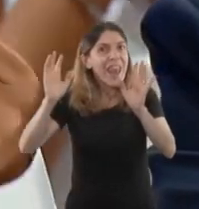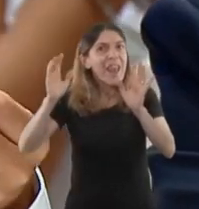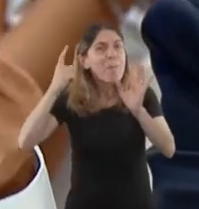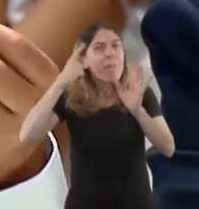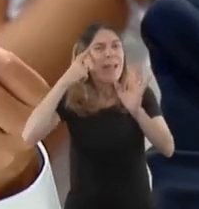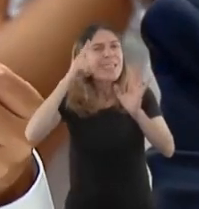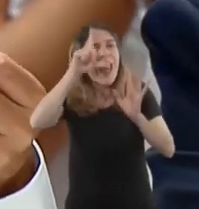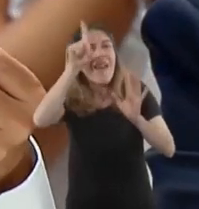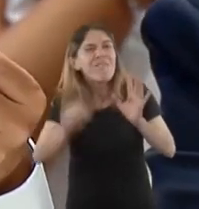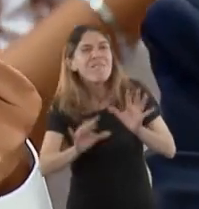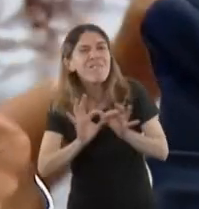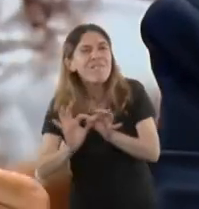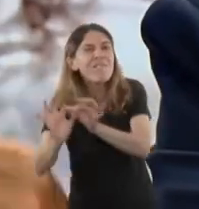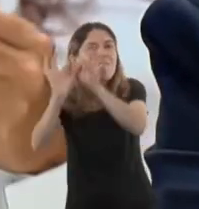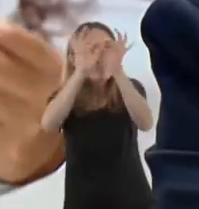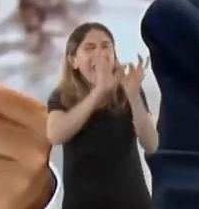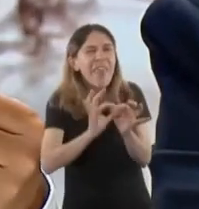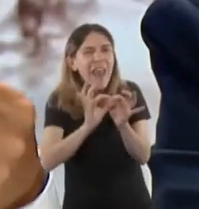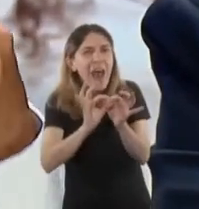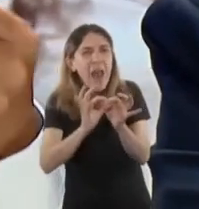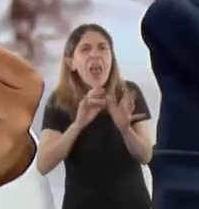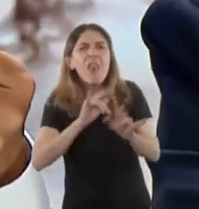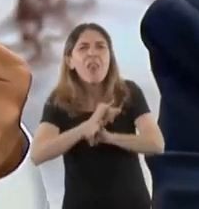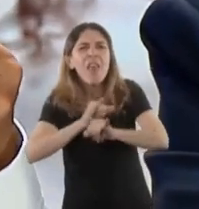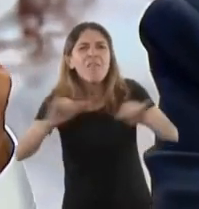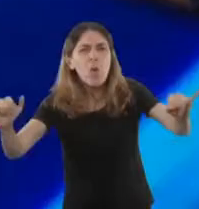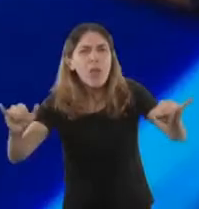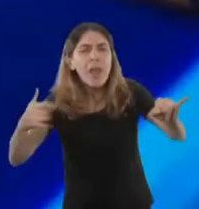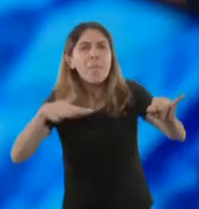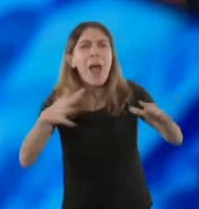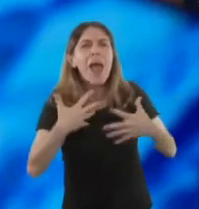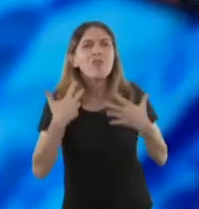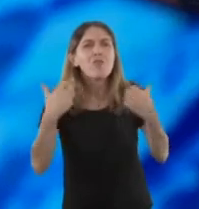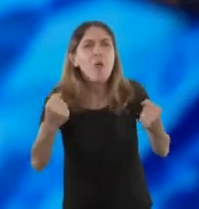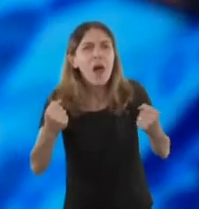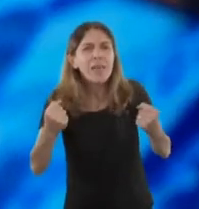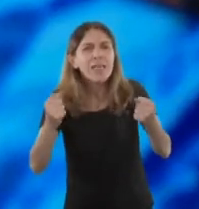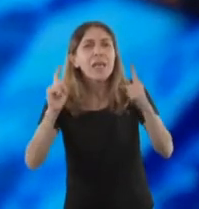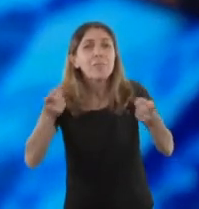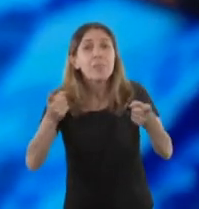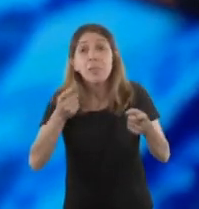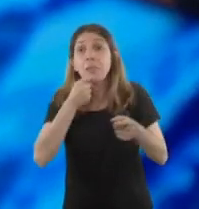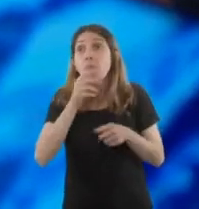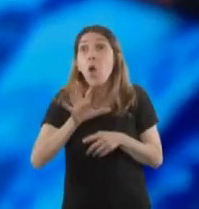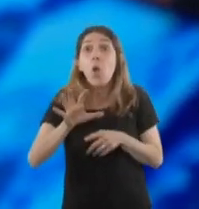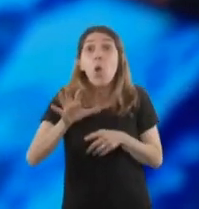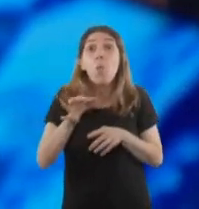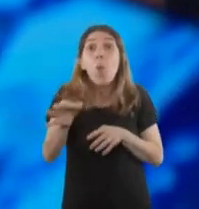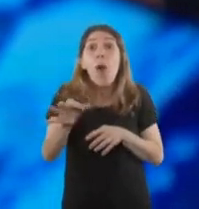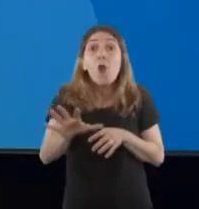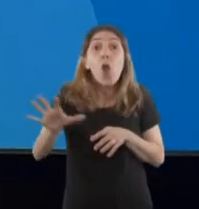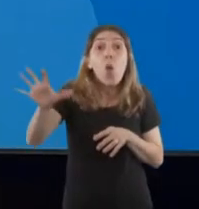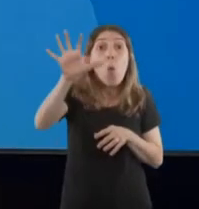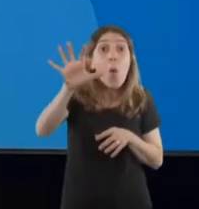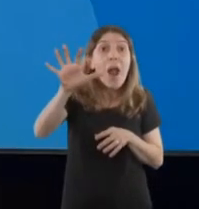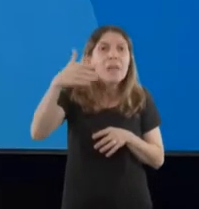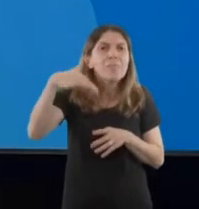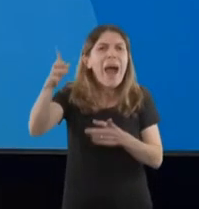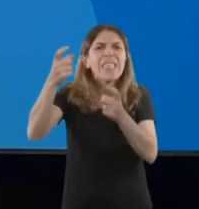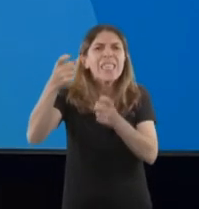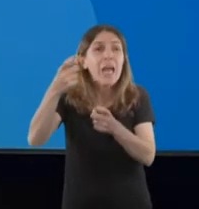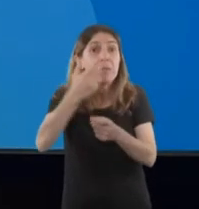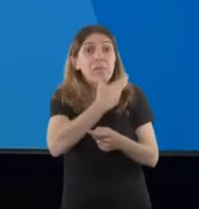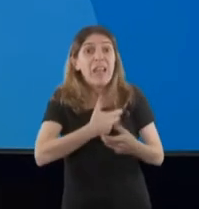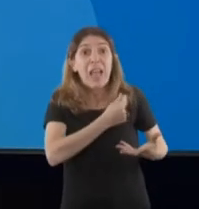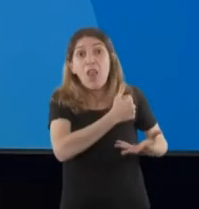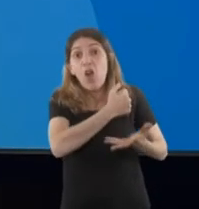federal la argentina y promoviendo y fortaleciendo aquellos sectores que más necesitan de la inversión pública para